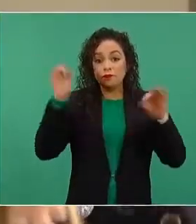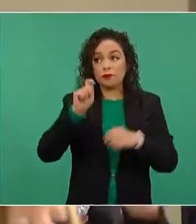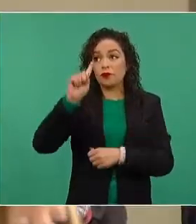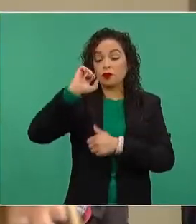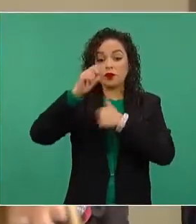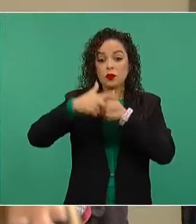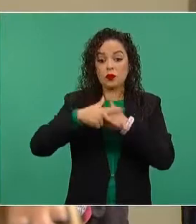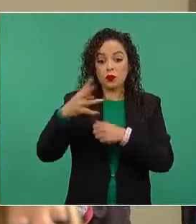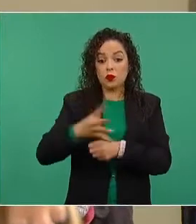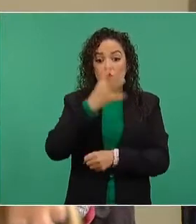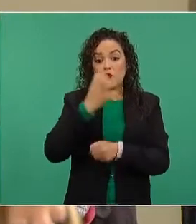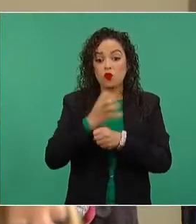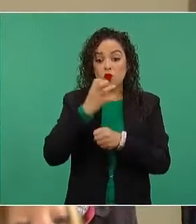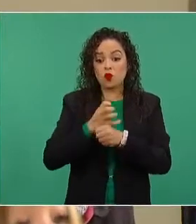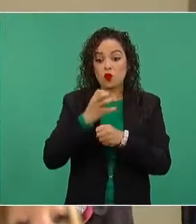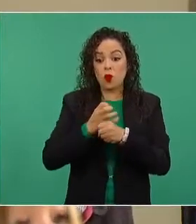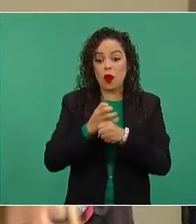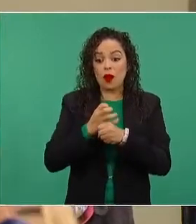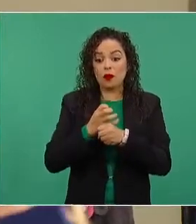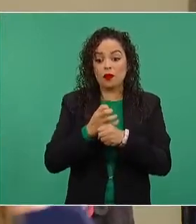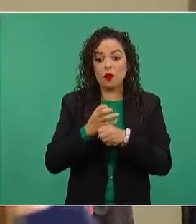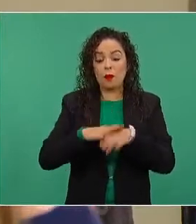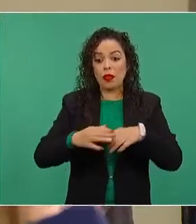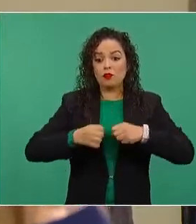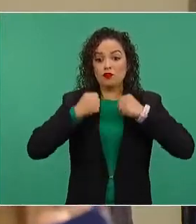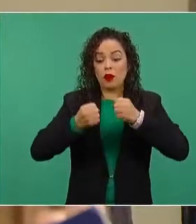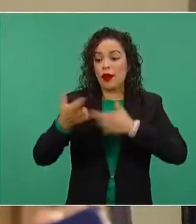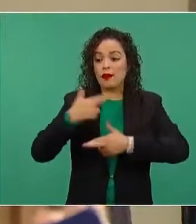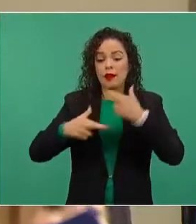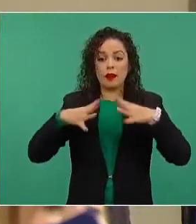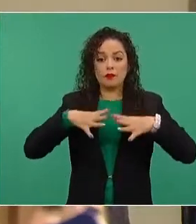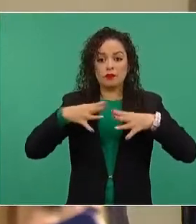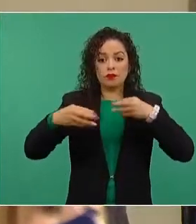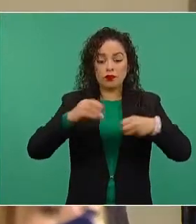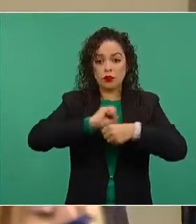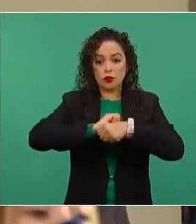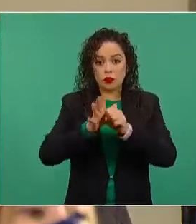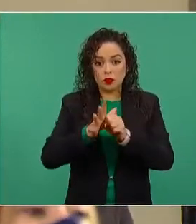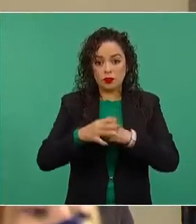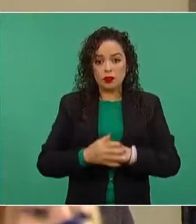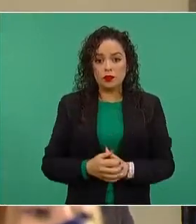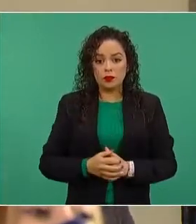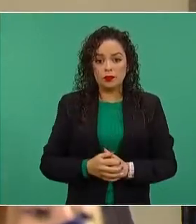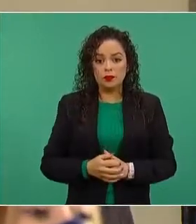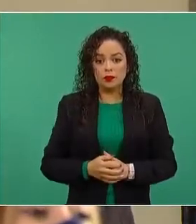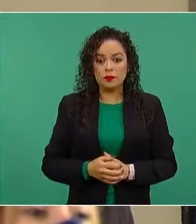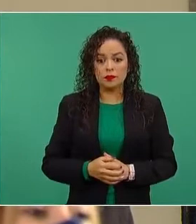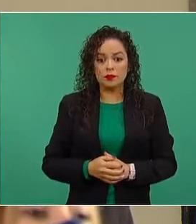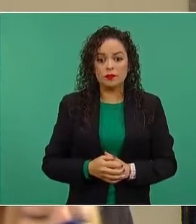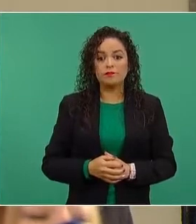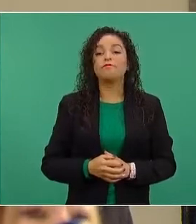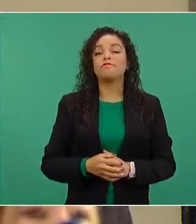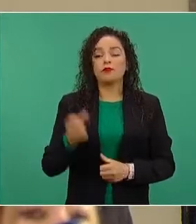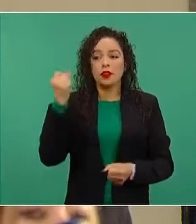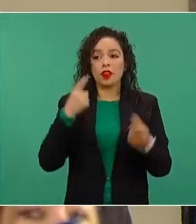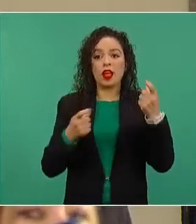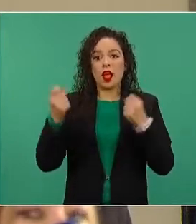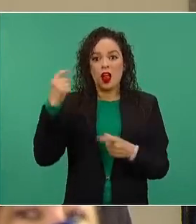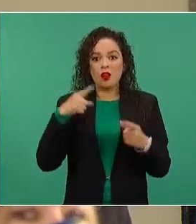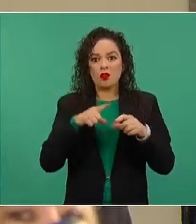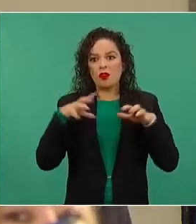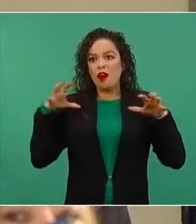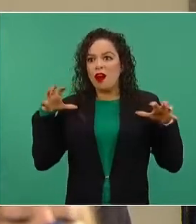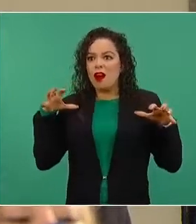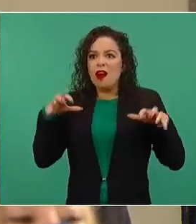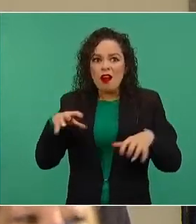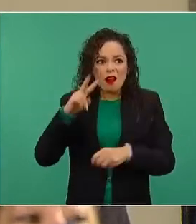ola de COVID-19. En México, muchos medios de comunicación ya están, digamos, como buitres, porque pareciera que les